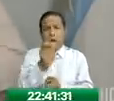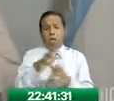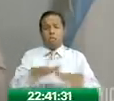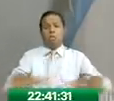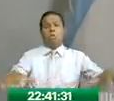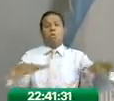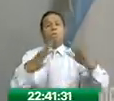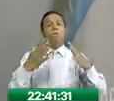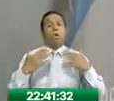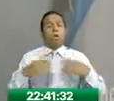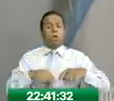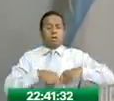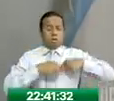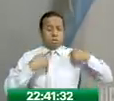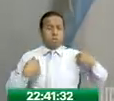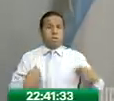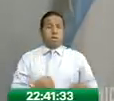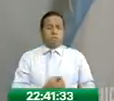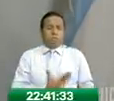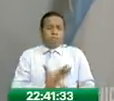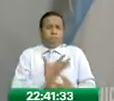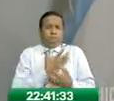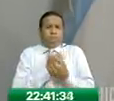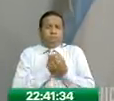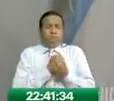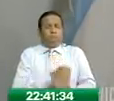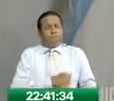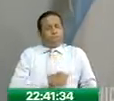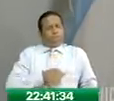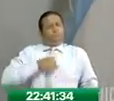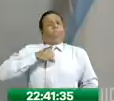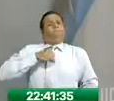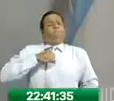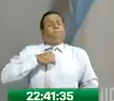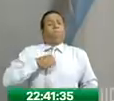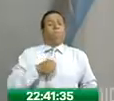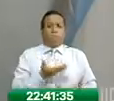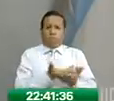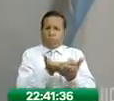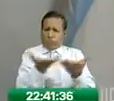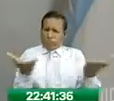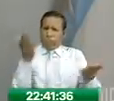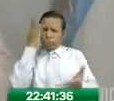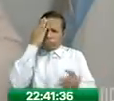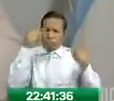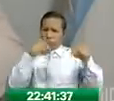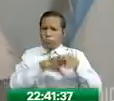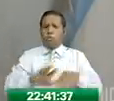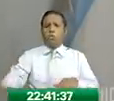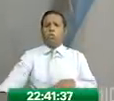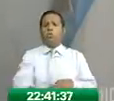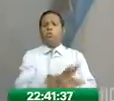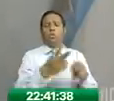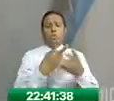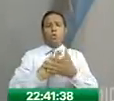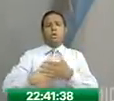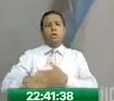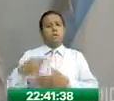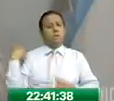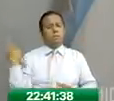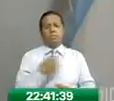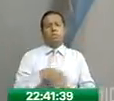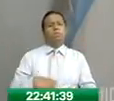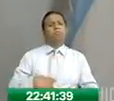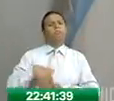el corazón lleno de amor y de orgullo, sabiendo que aquí están sus hijos, sabiendo que aquí estamos de pie